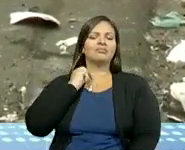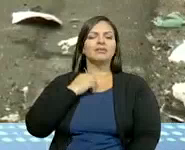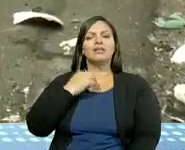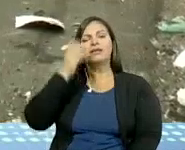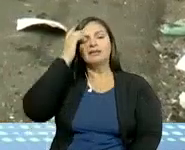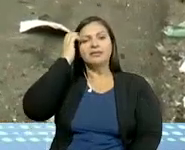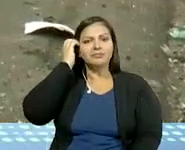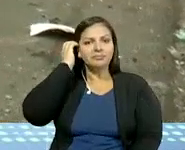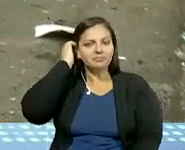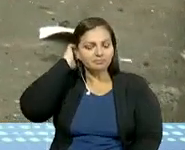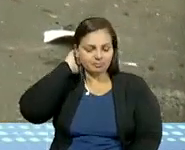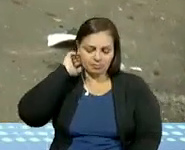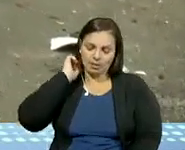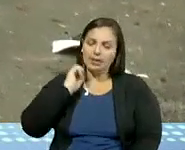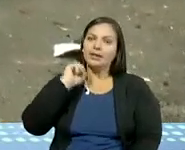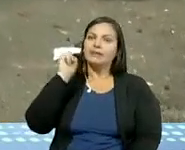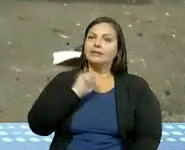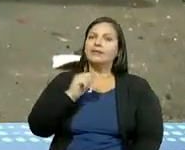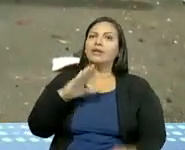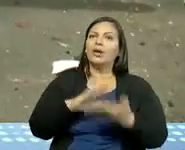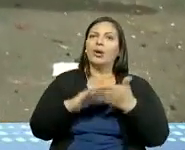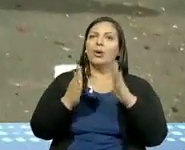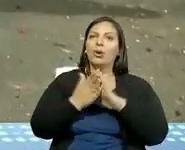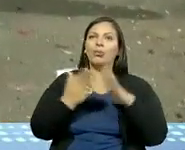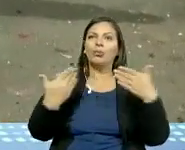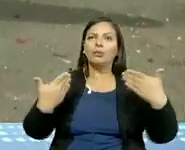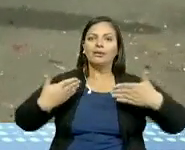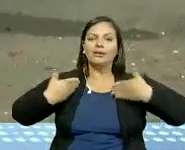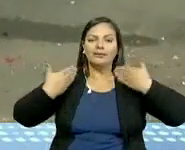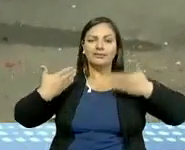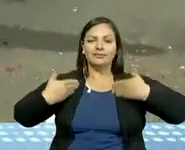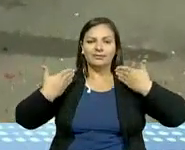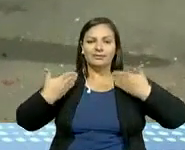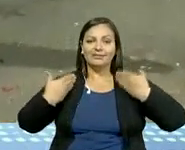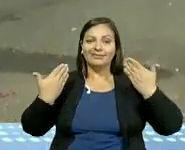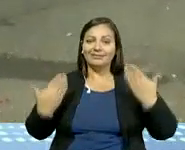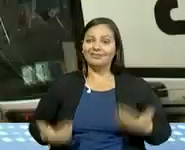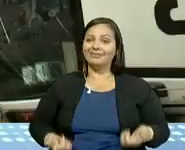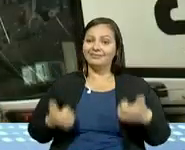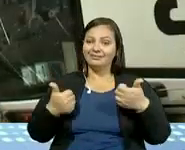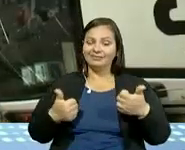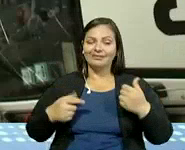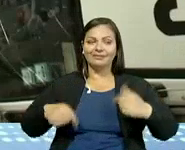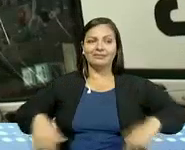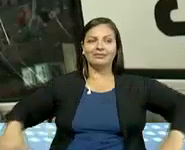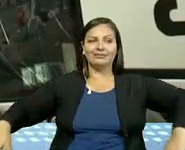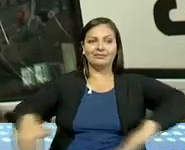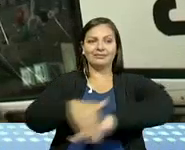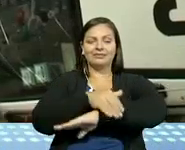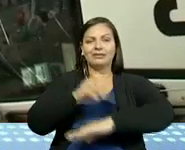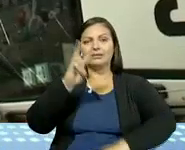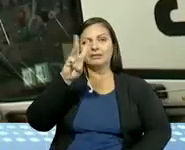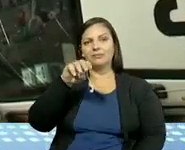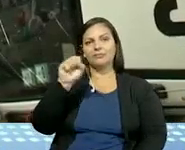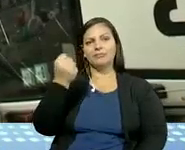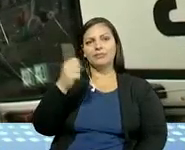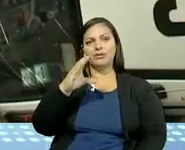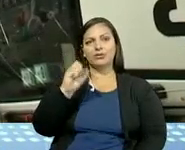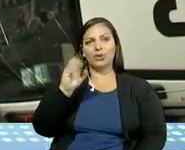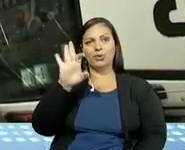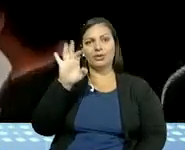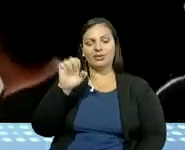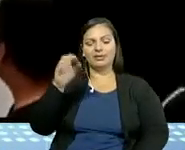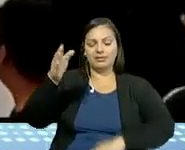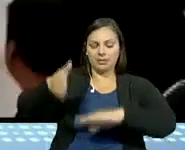un semáforo en esta intersección José Mascote y Maracaibo Sur de Guayaquil. Constantes accidentes.